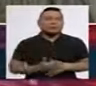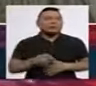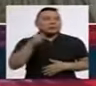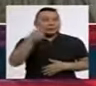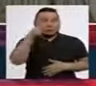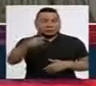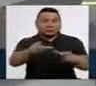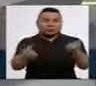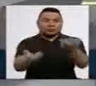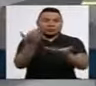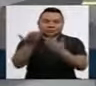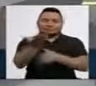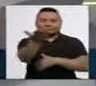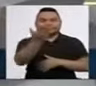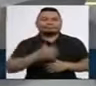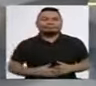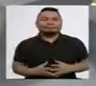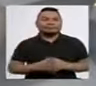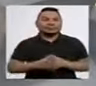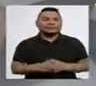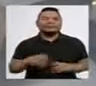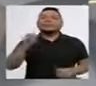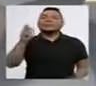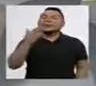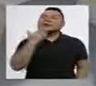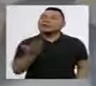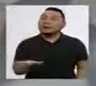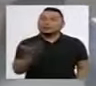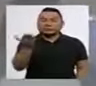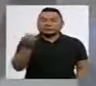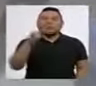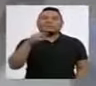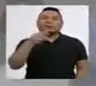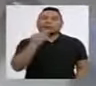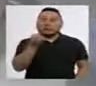del incendio, damos paz de estudios. Adelante, compañeros. Bien, gracias a Manuel Ígreda por esa información. Sí. Continúa.